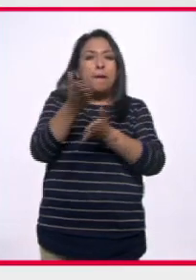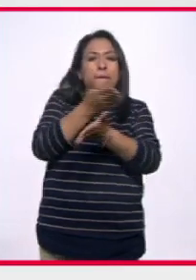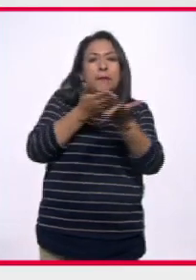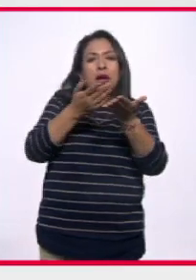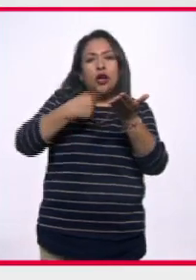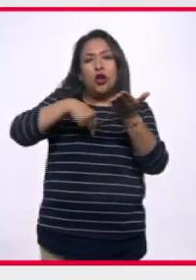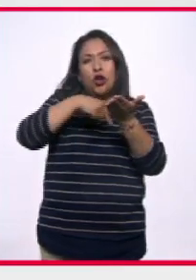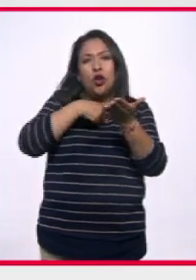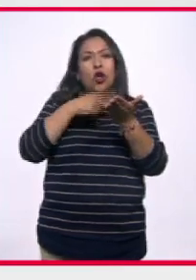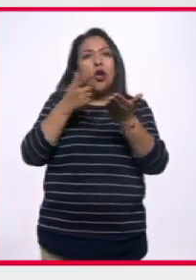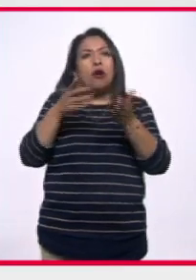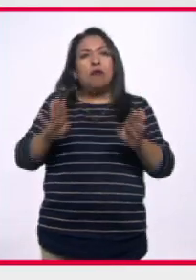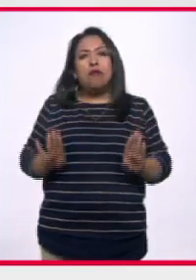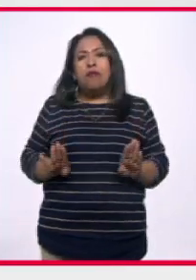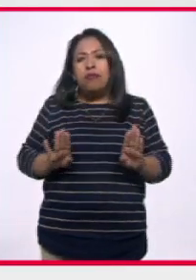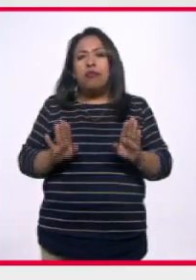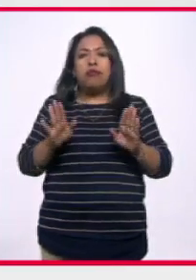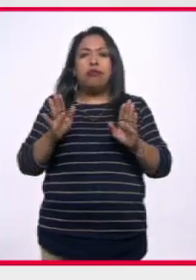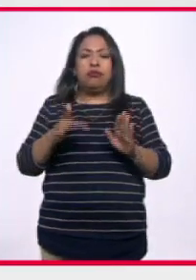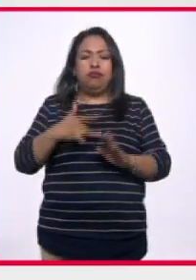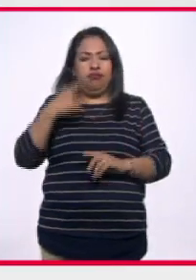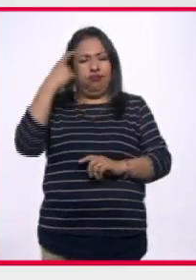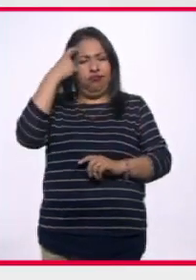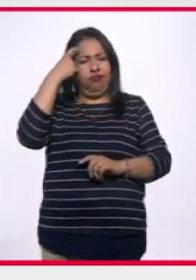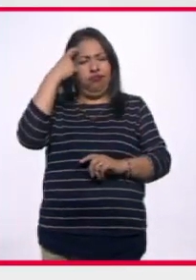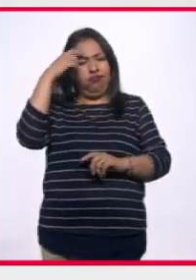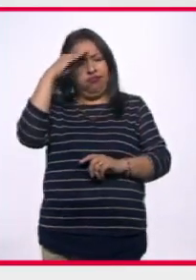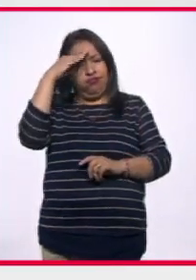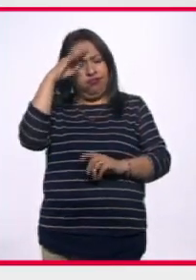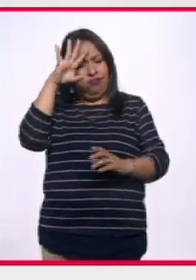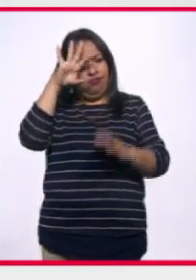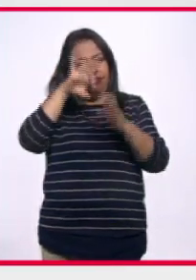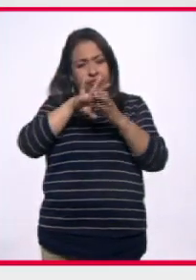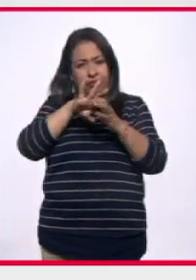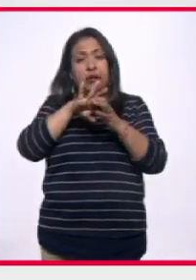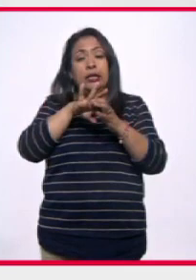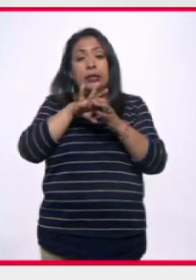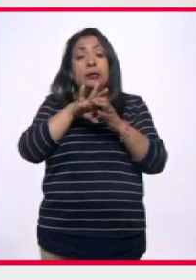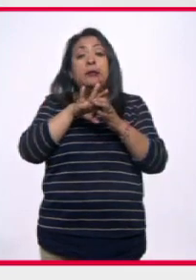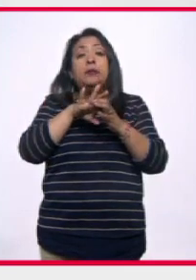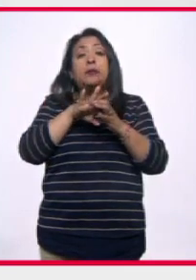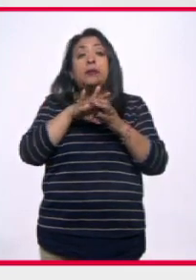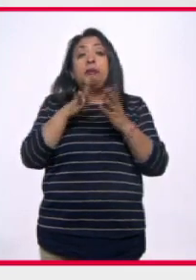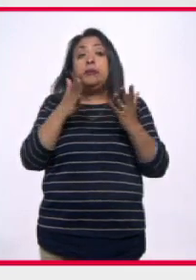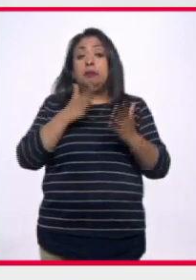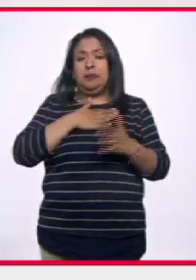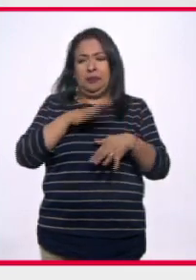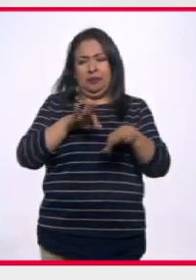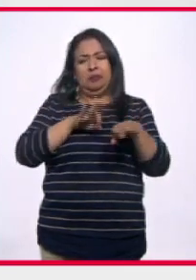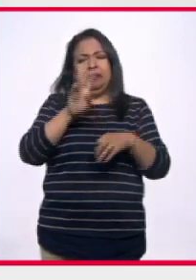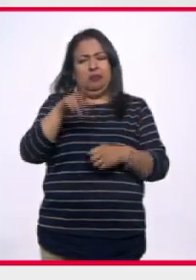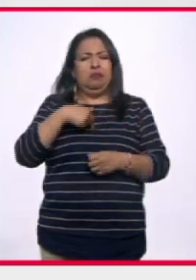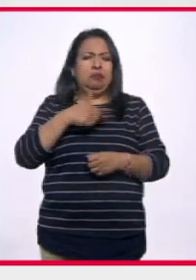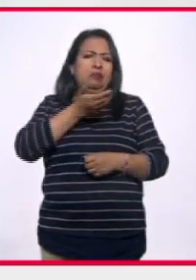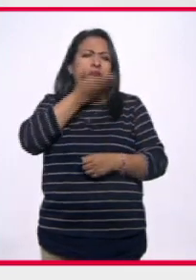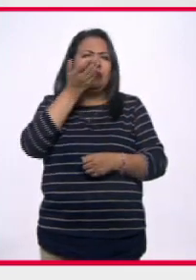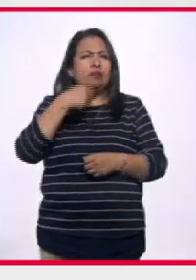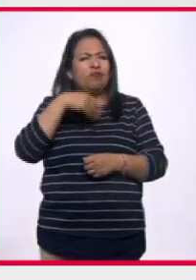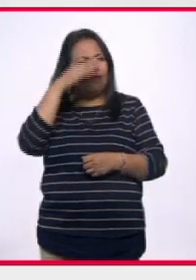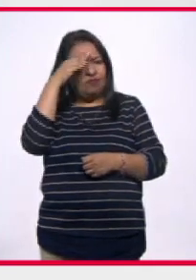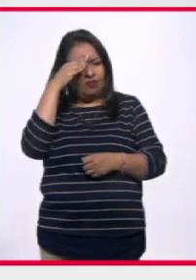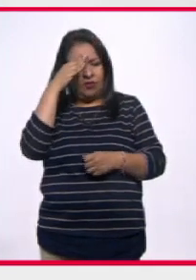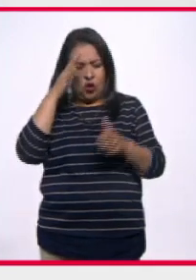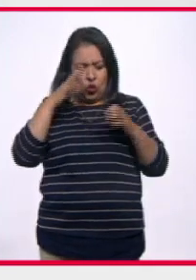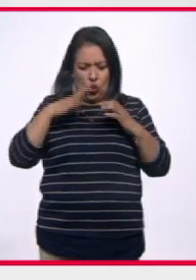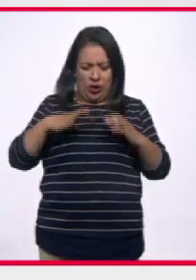elementos state censo de with my work dicen que valorar al